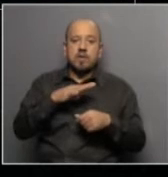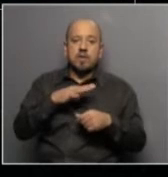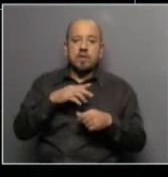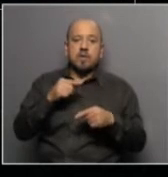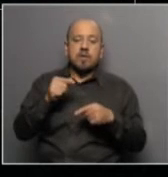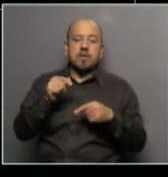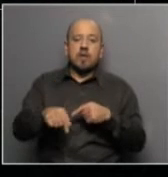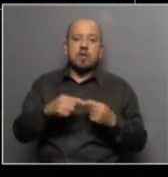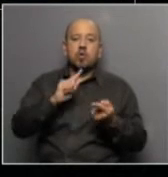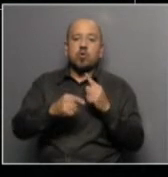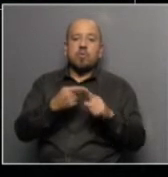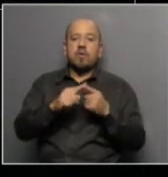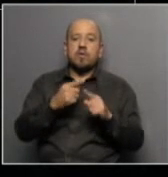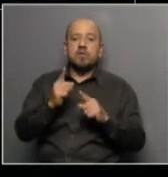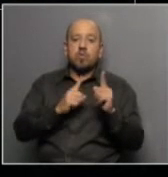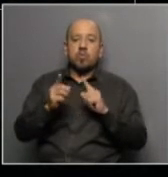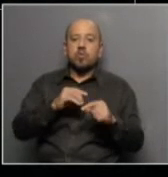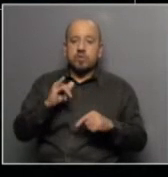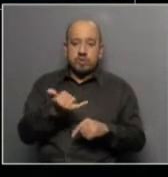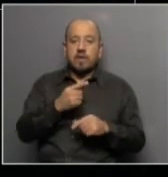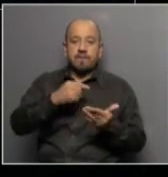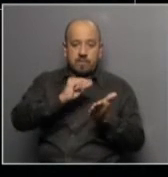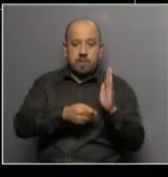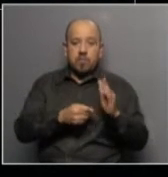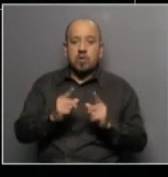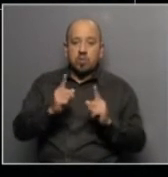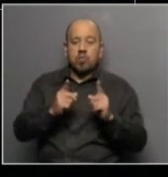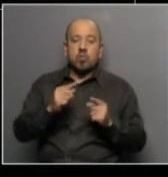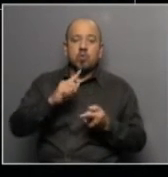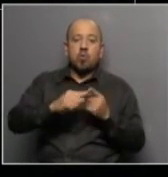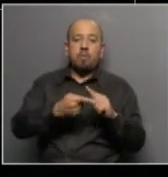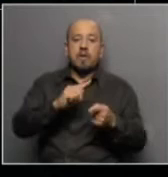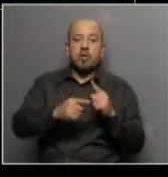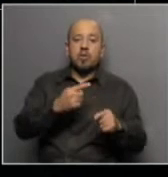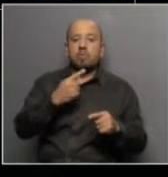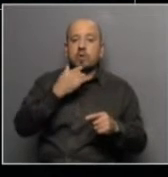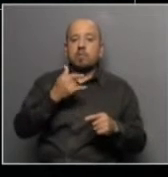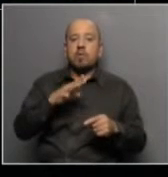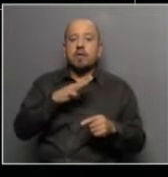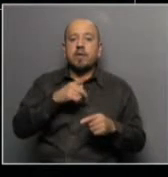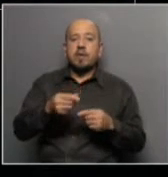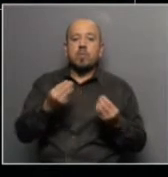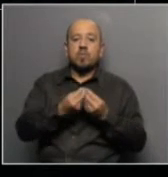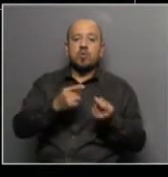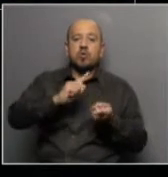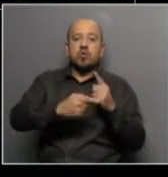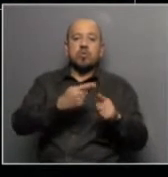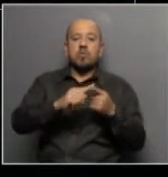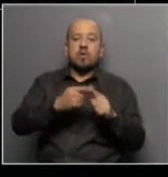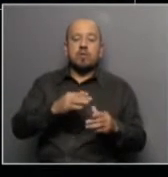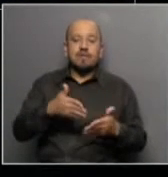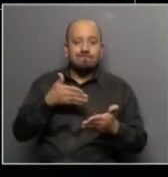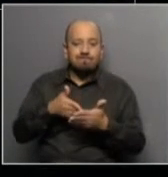estos convenios, algunos de ellos ya firmados, algunos que atienden, por ejemplo, en este momento tenemos varios convenios